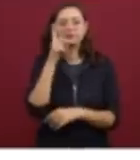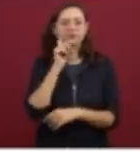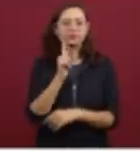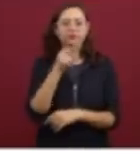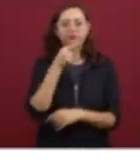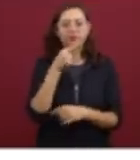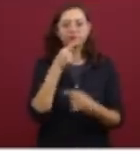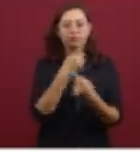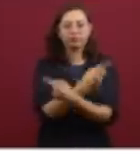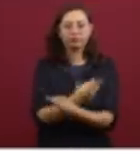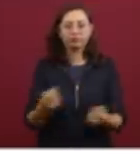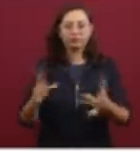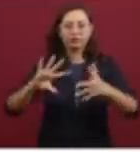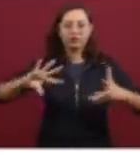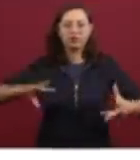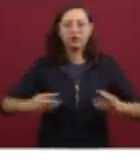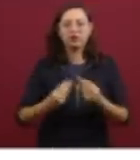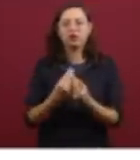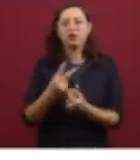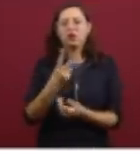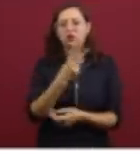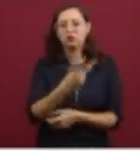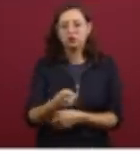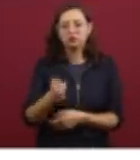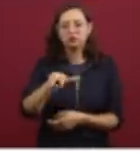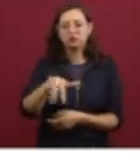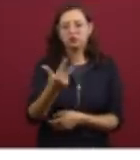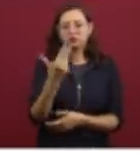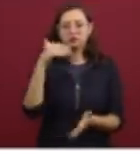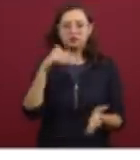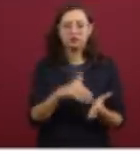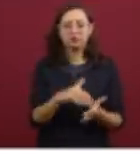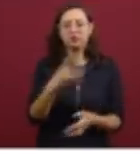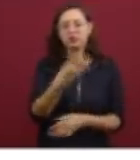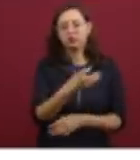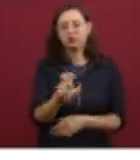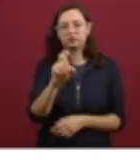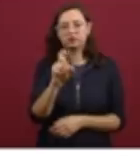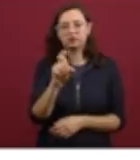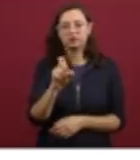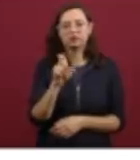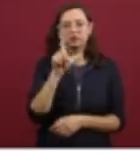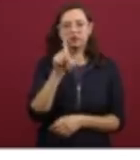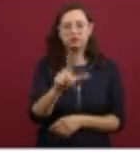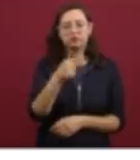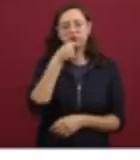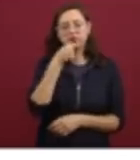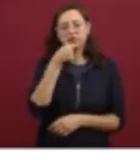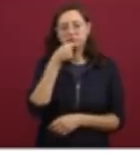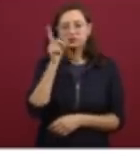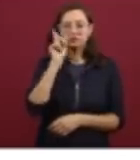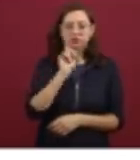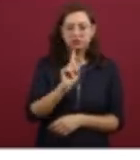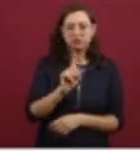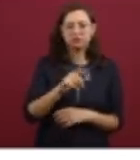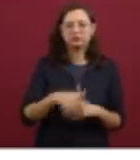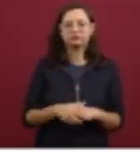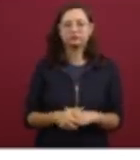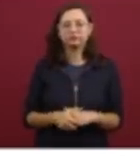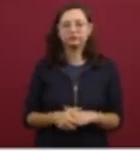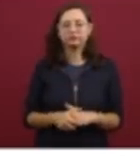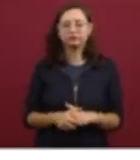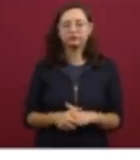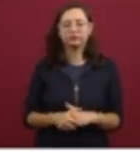niñas, son 213.437 niños y niñas. Ya de este